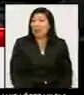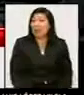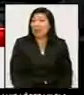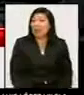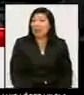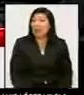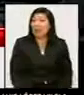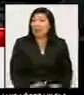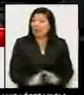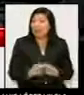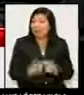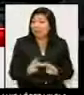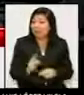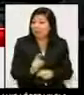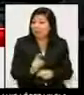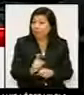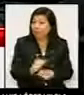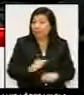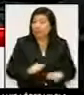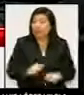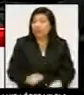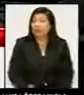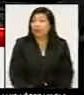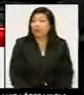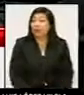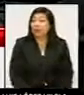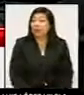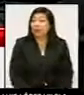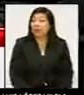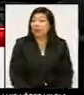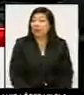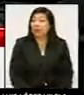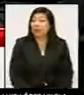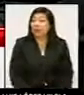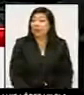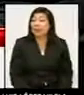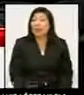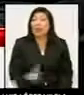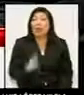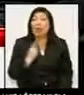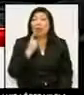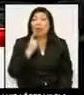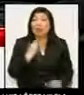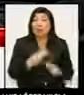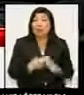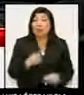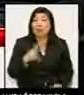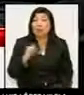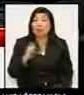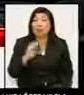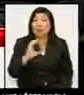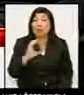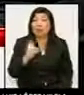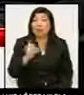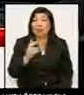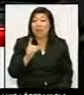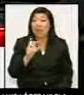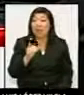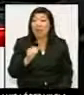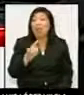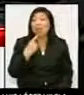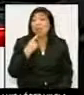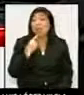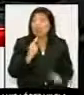nosotros una reunión de capacitación con la gerencia desconcentrada del Cusco, el señor Ricardo Ruiz Caro, que muy amablemente